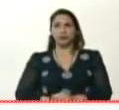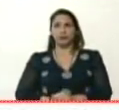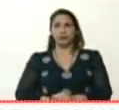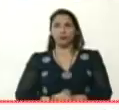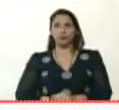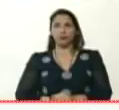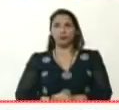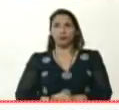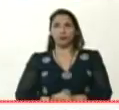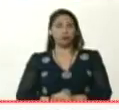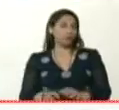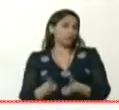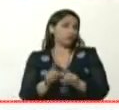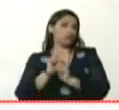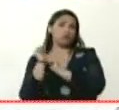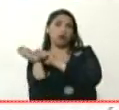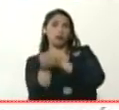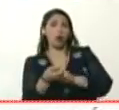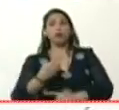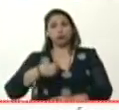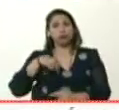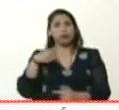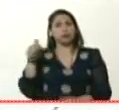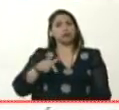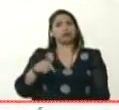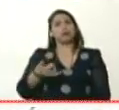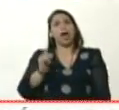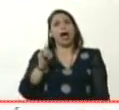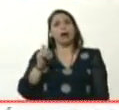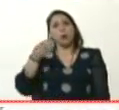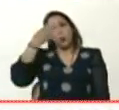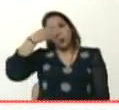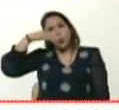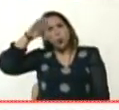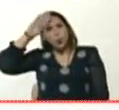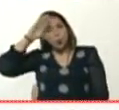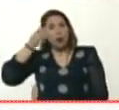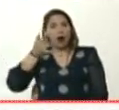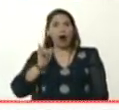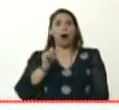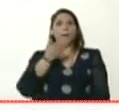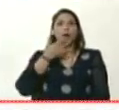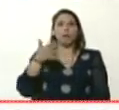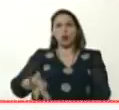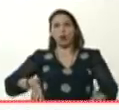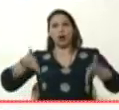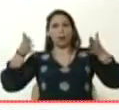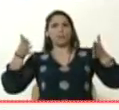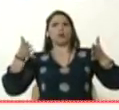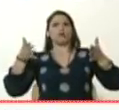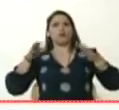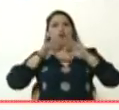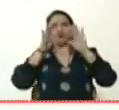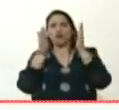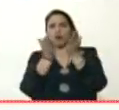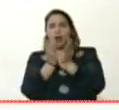¿Va a haber béisbol? Aquí va a haber béisbol. Cuba es campeón mundial de béisbol.